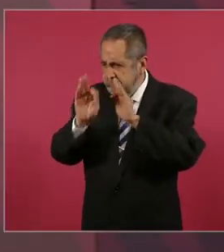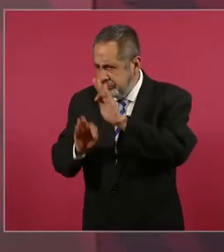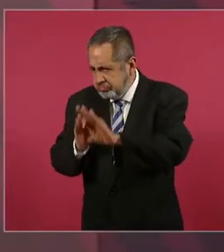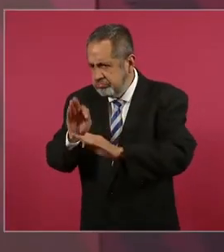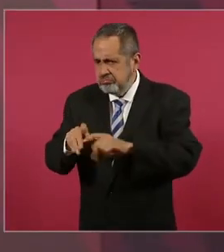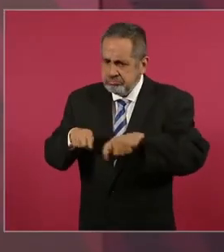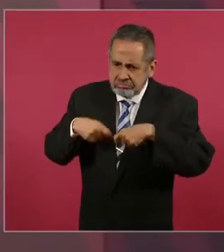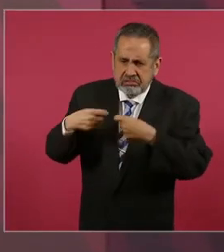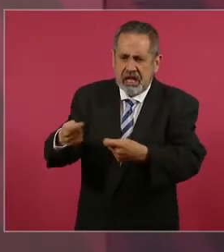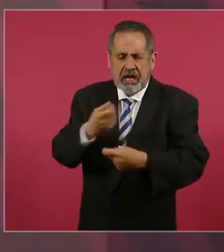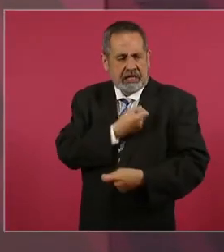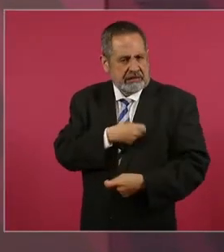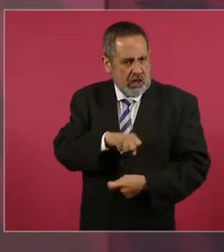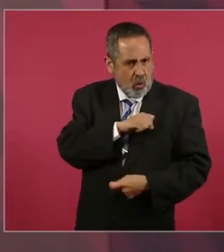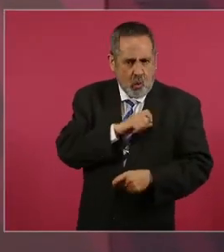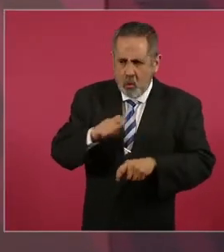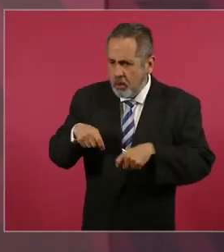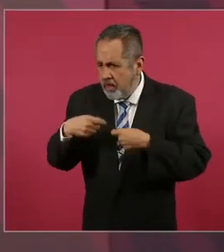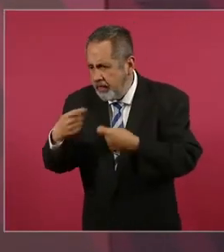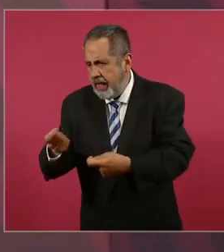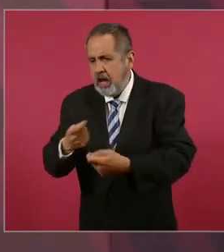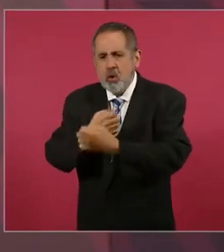a la educación,